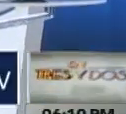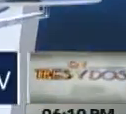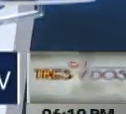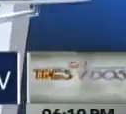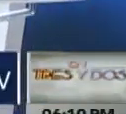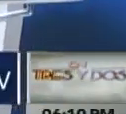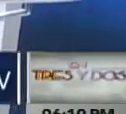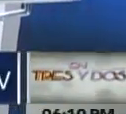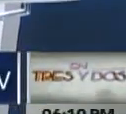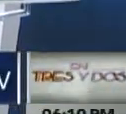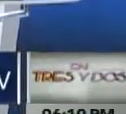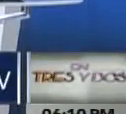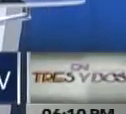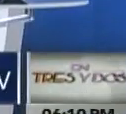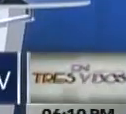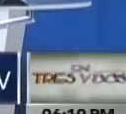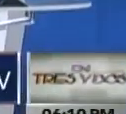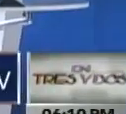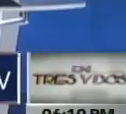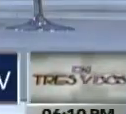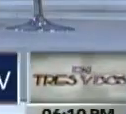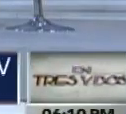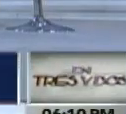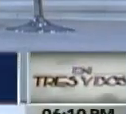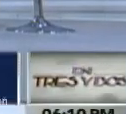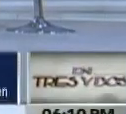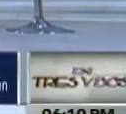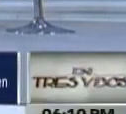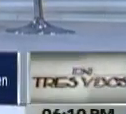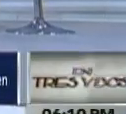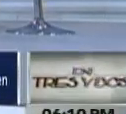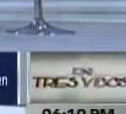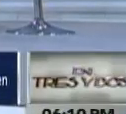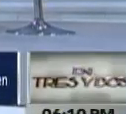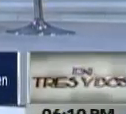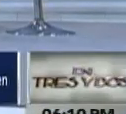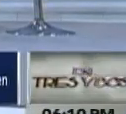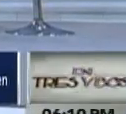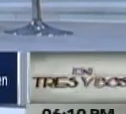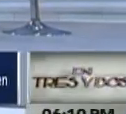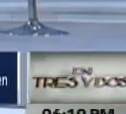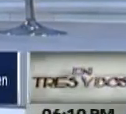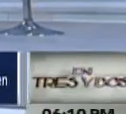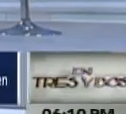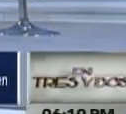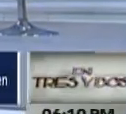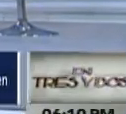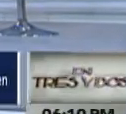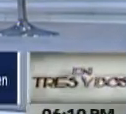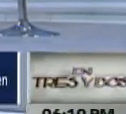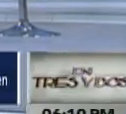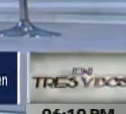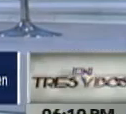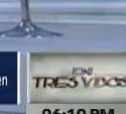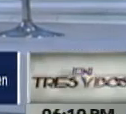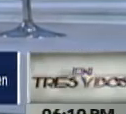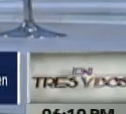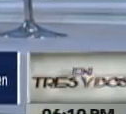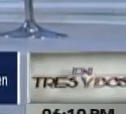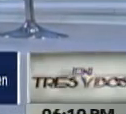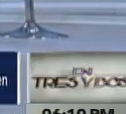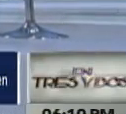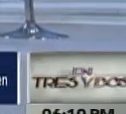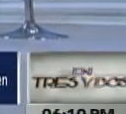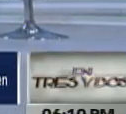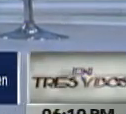muchas preguntas con respecto a este proceso de diálogo. Ahí hay una fecha. Lo estamos hablando en el corte. La oposición dice hasta el 10, hasta el